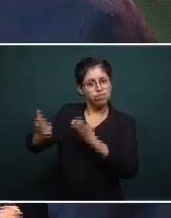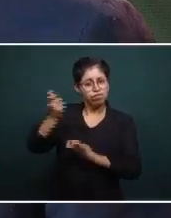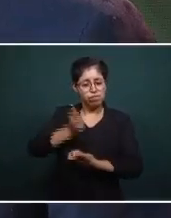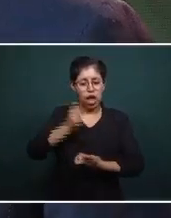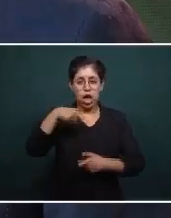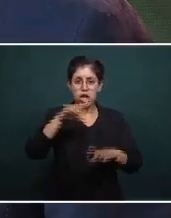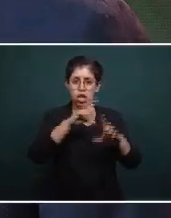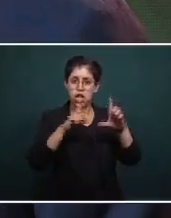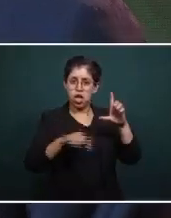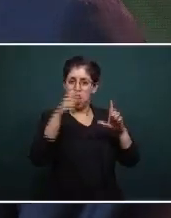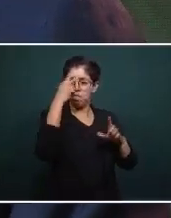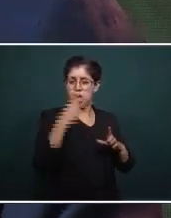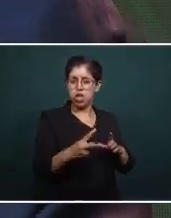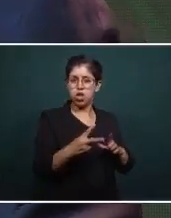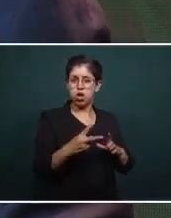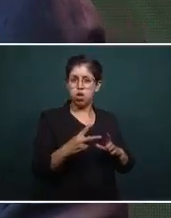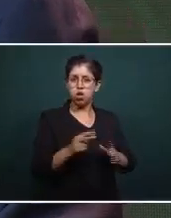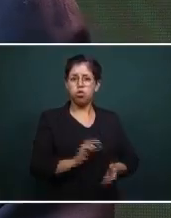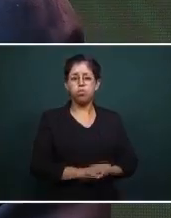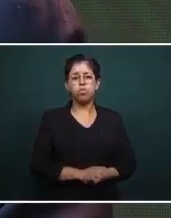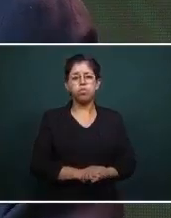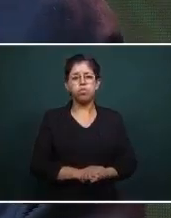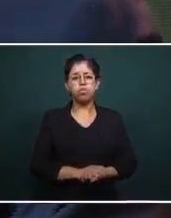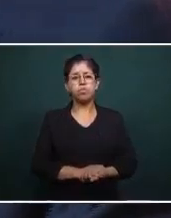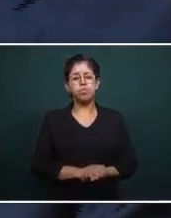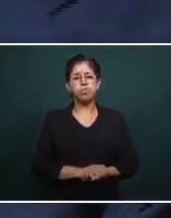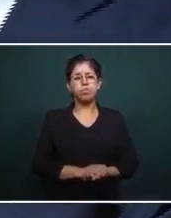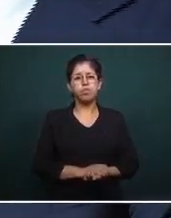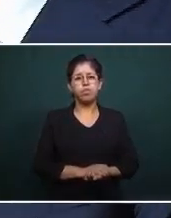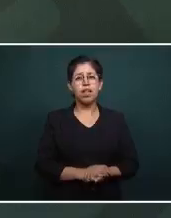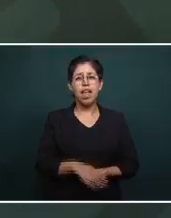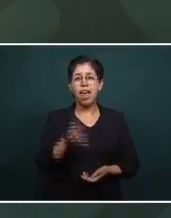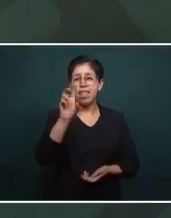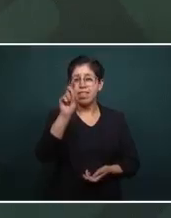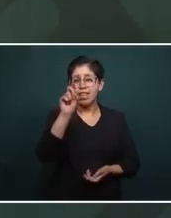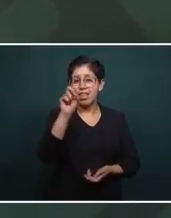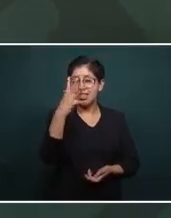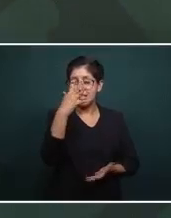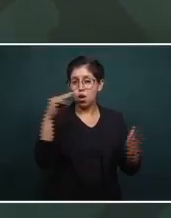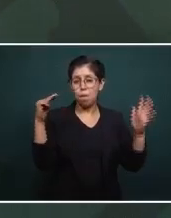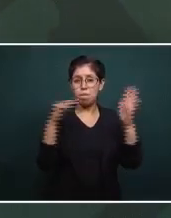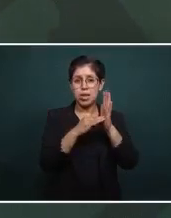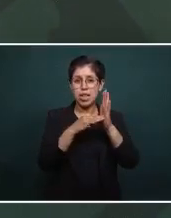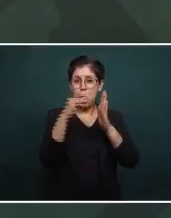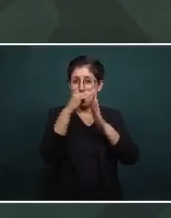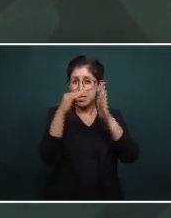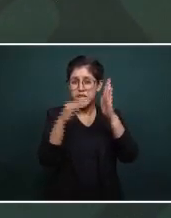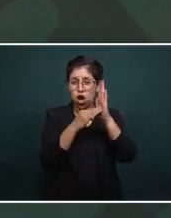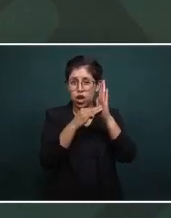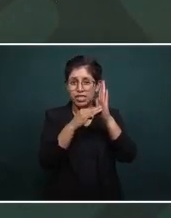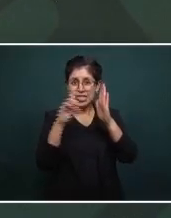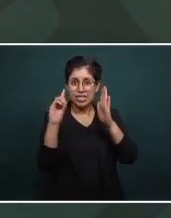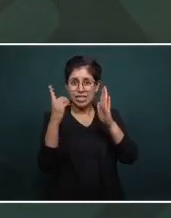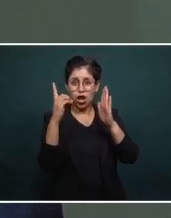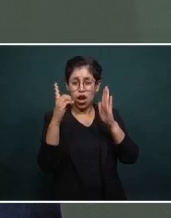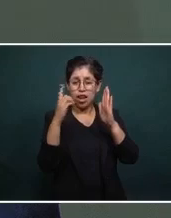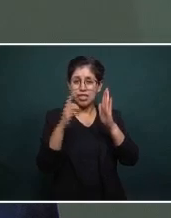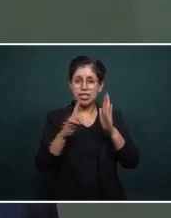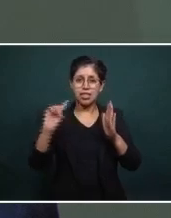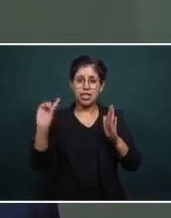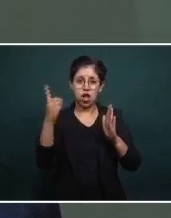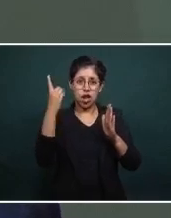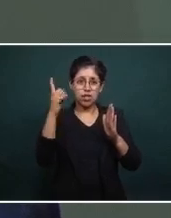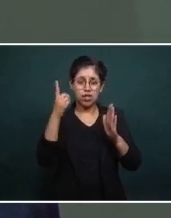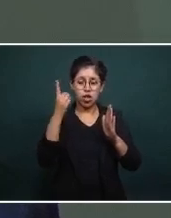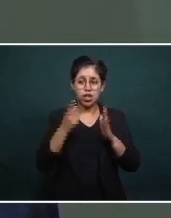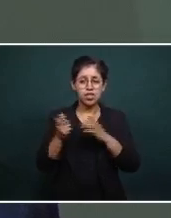Este año la proyección es que vamos a tener más de 35 mil millones de dólares en